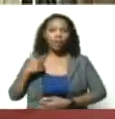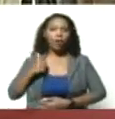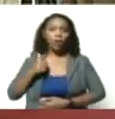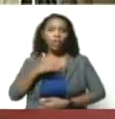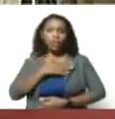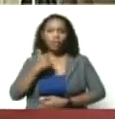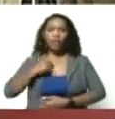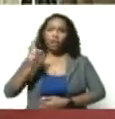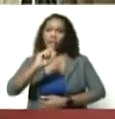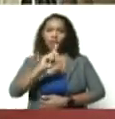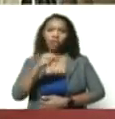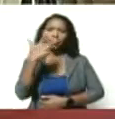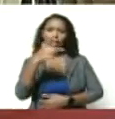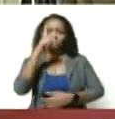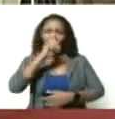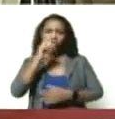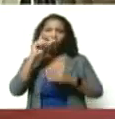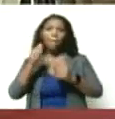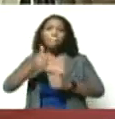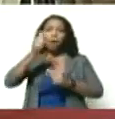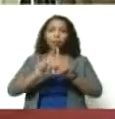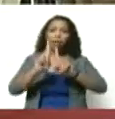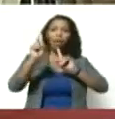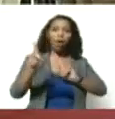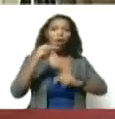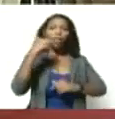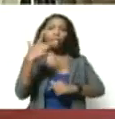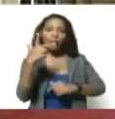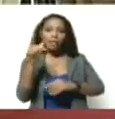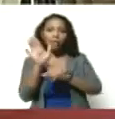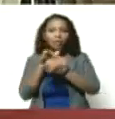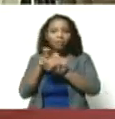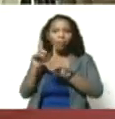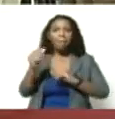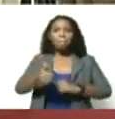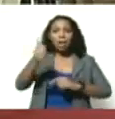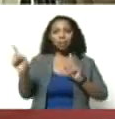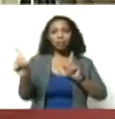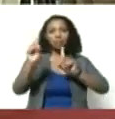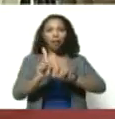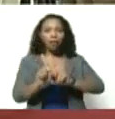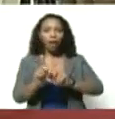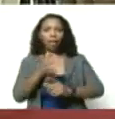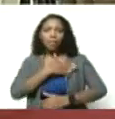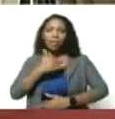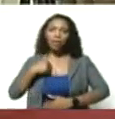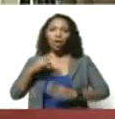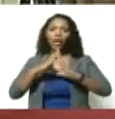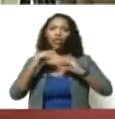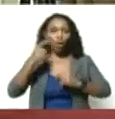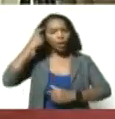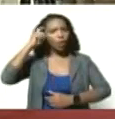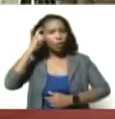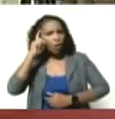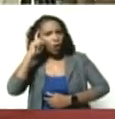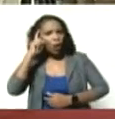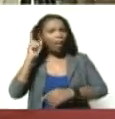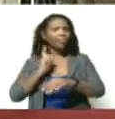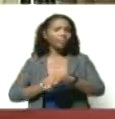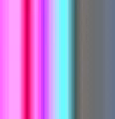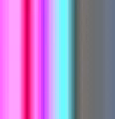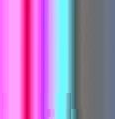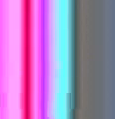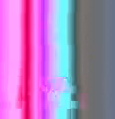Deseo que no estés 3 años más lejos, sino 3 caricias más cerca. Deseo que todos recordemos el tiempo en